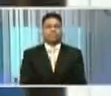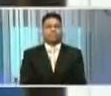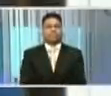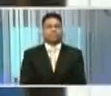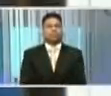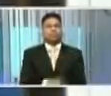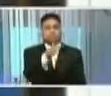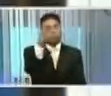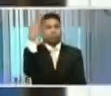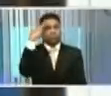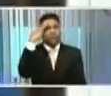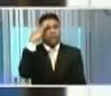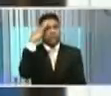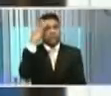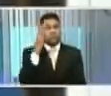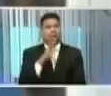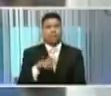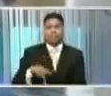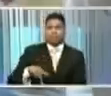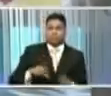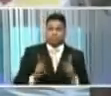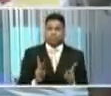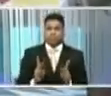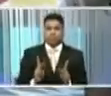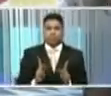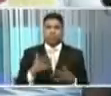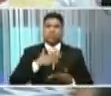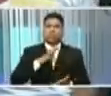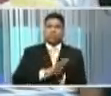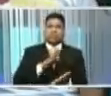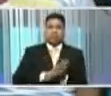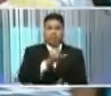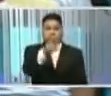¿Y ustedes se dejarían tranquilamente?